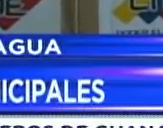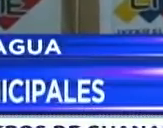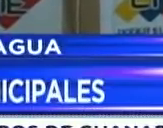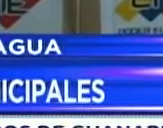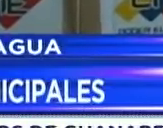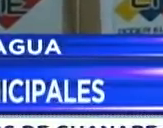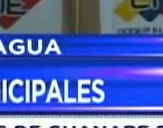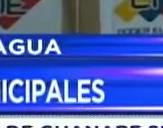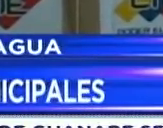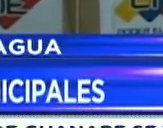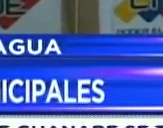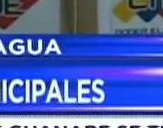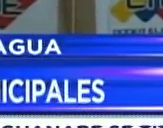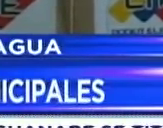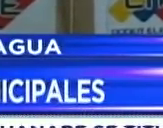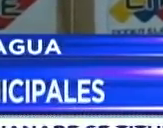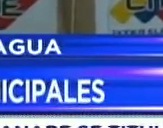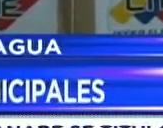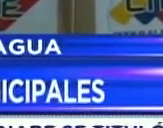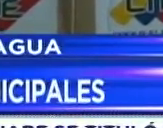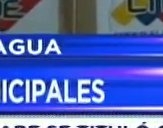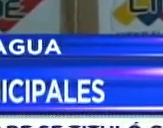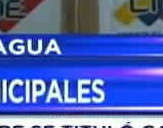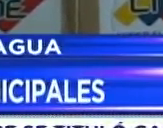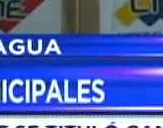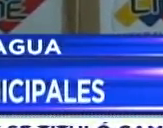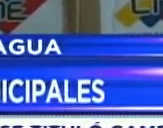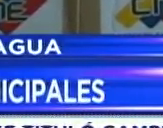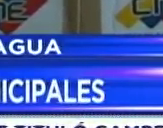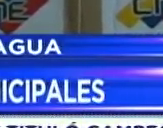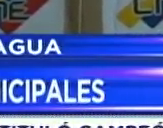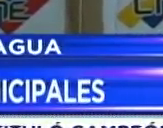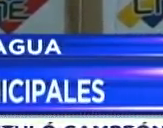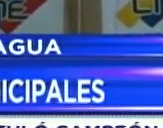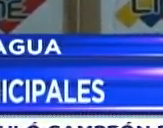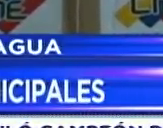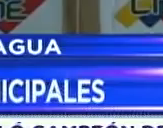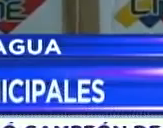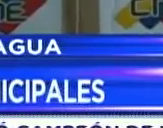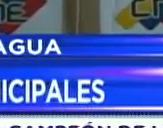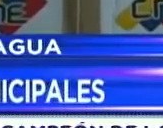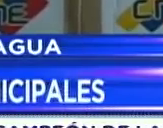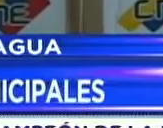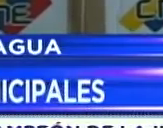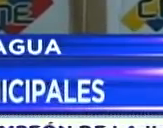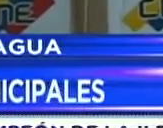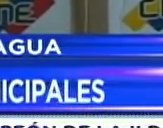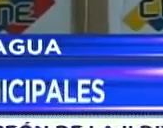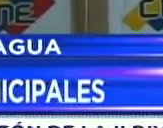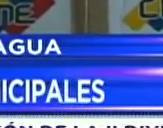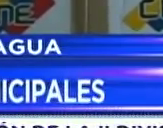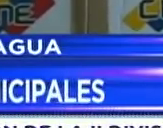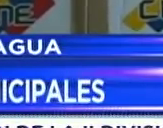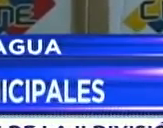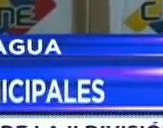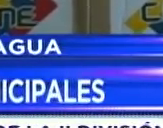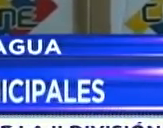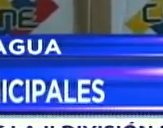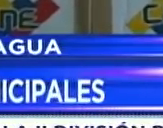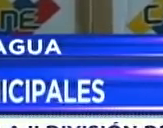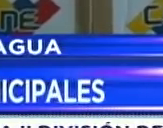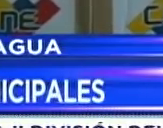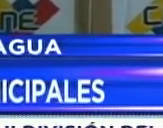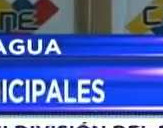estamos desde el estado Monagas, específicamente del Furrial, Escuela Rafael María Boral, haciendo lo que están